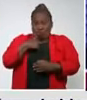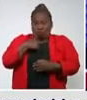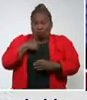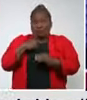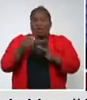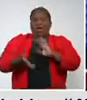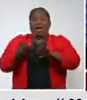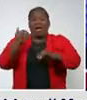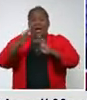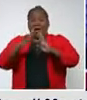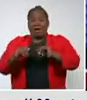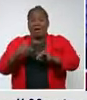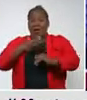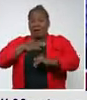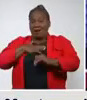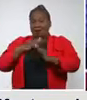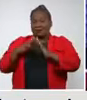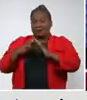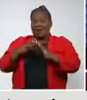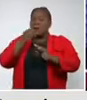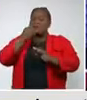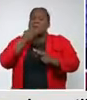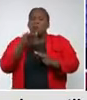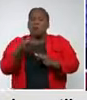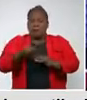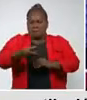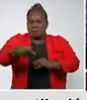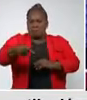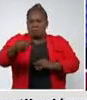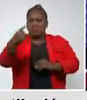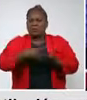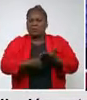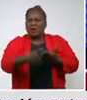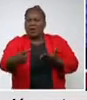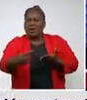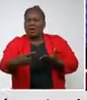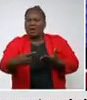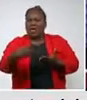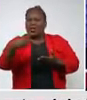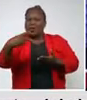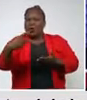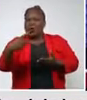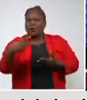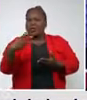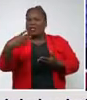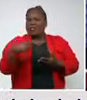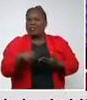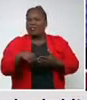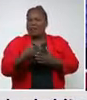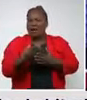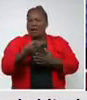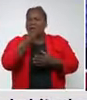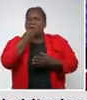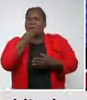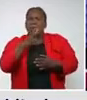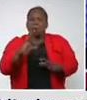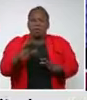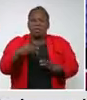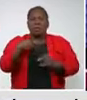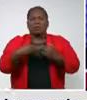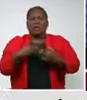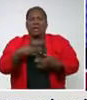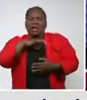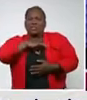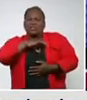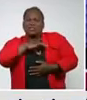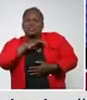hay veces que después puede que tenga a los pocos días, una semana o algo así, una sintomatología, tal vez me hacen una prueba y me